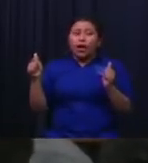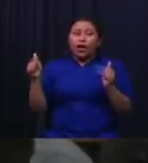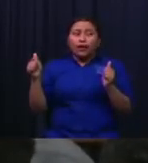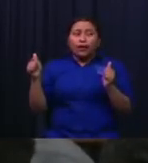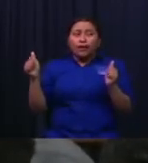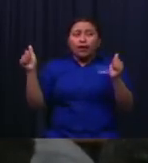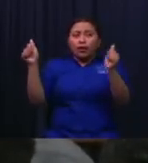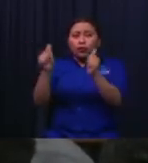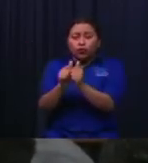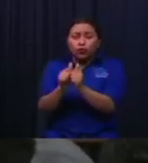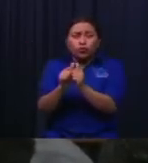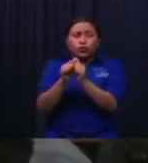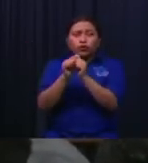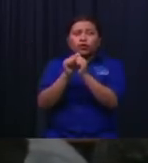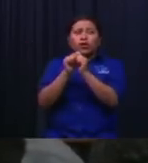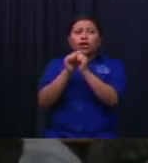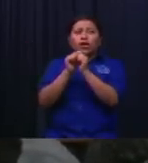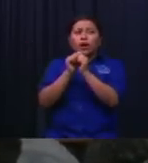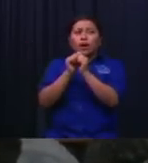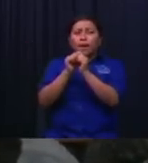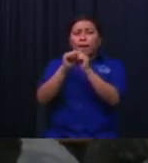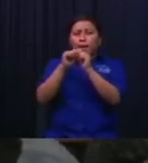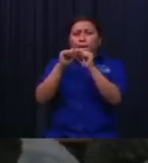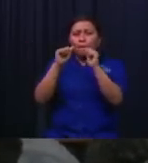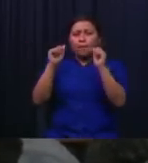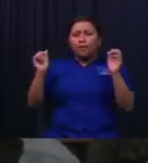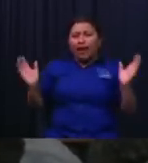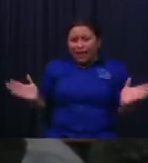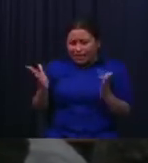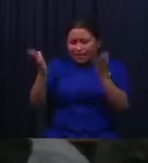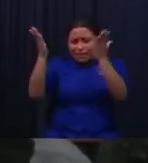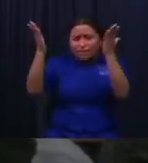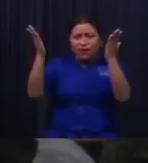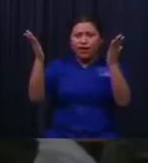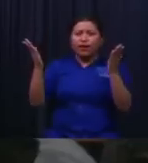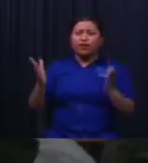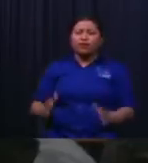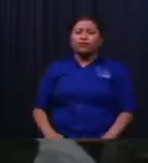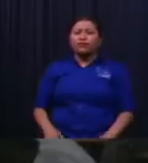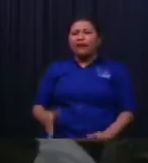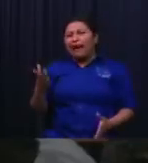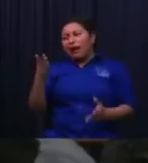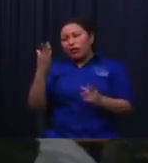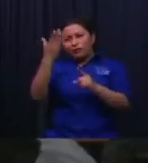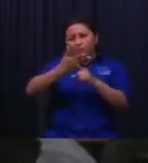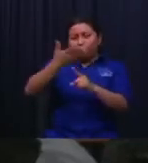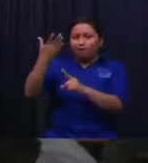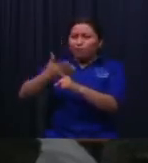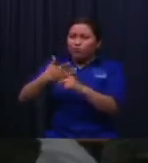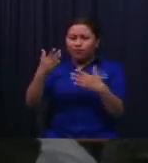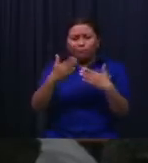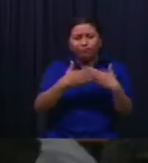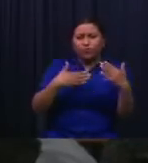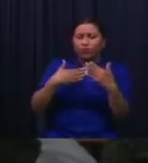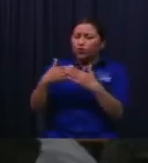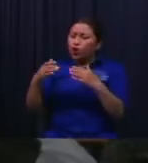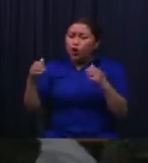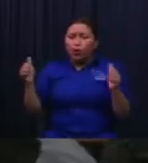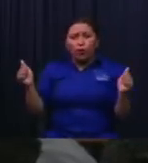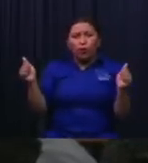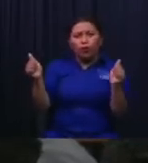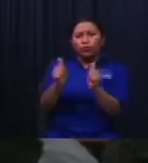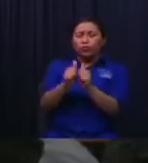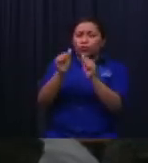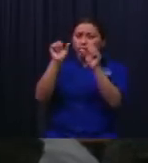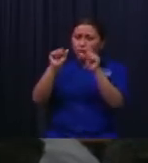nos fuéramos alentando, aún en nuestros errores, aún en nuestras deficiencias, para ir a aprender. Mira,